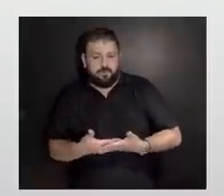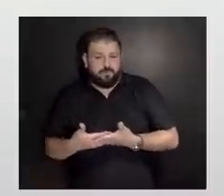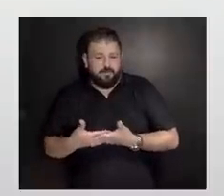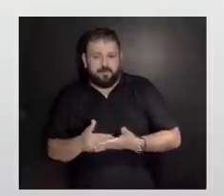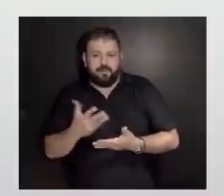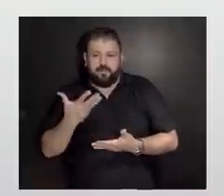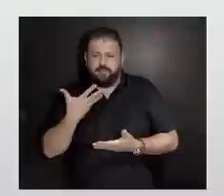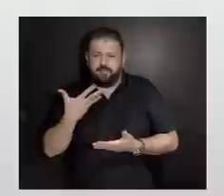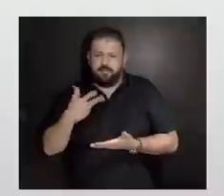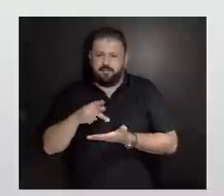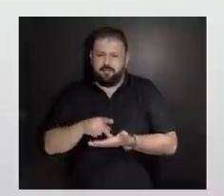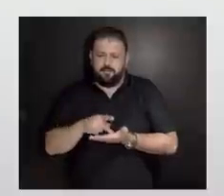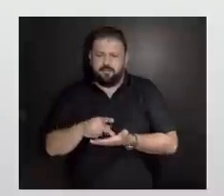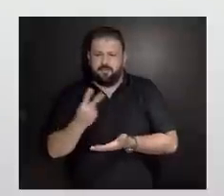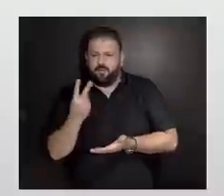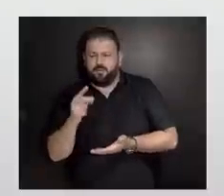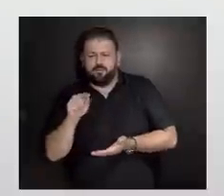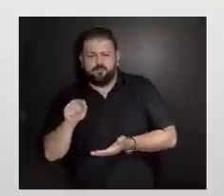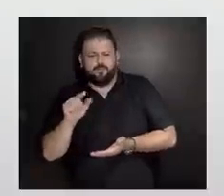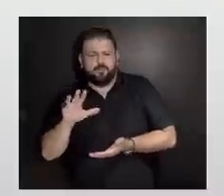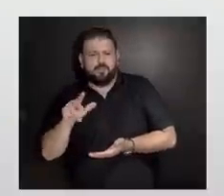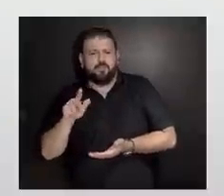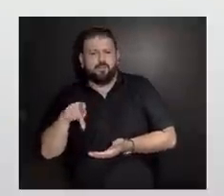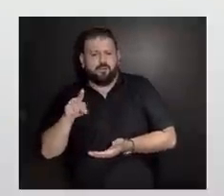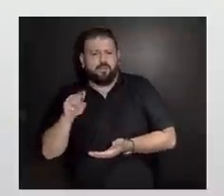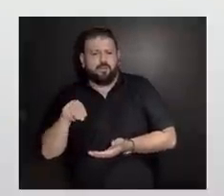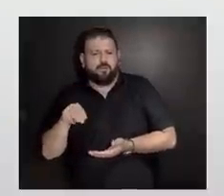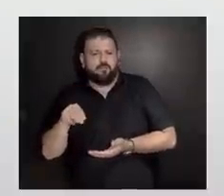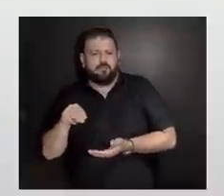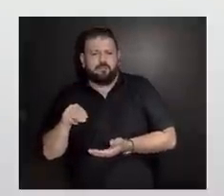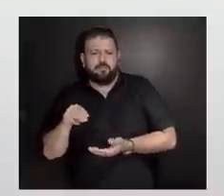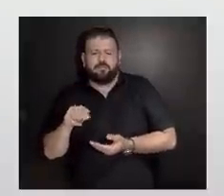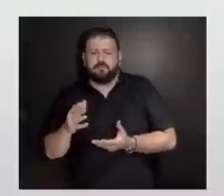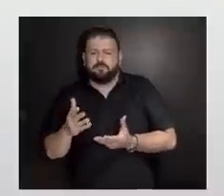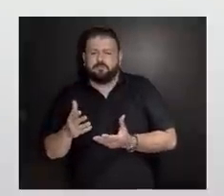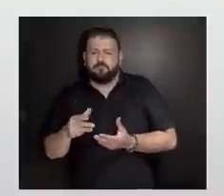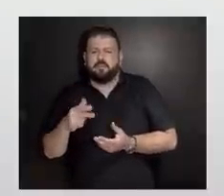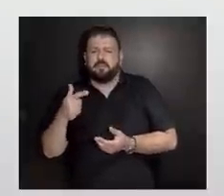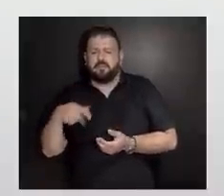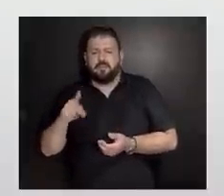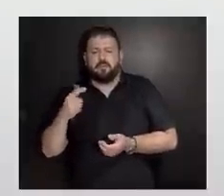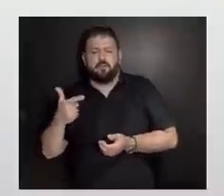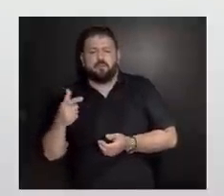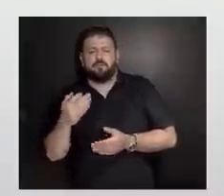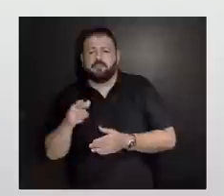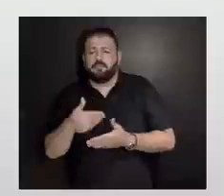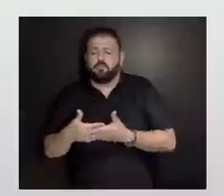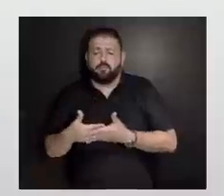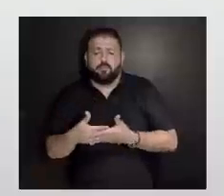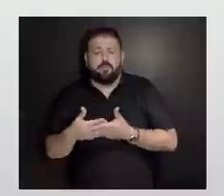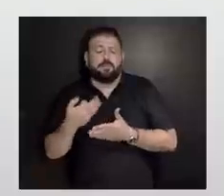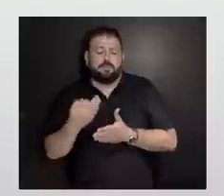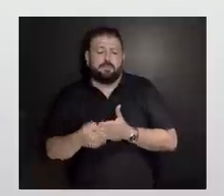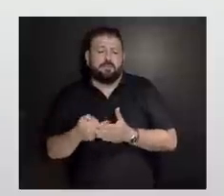un peso menor a 2.5 kilogramos son bebés que nacen prematuros, ¿no? Entonces son bebés que a lo mejor